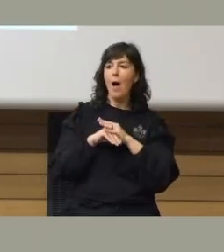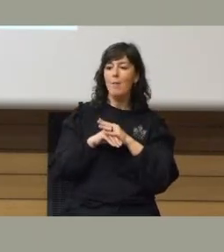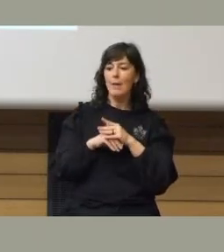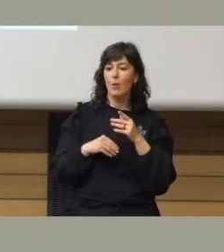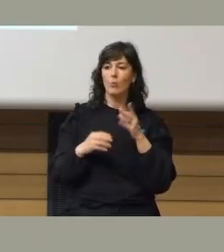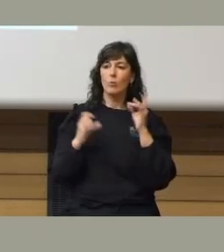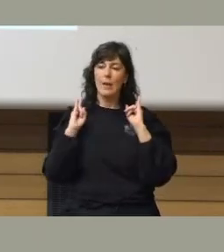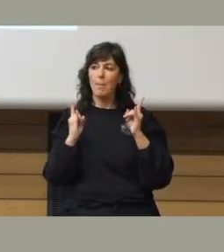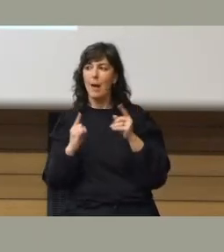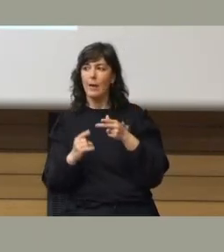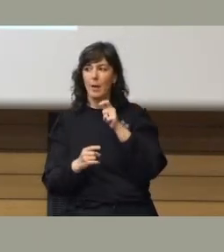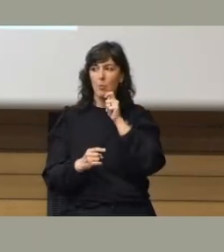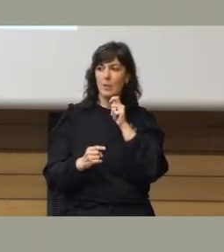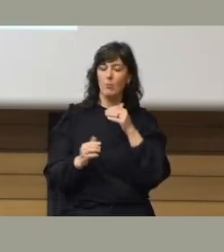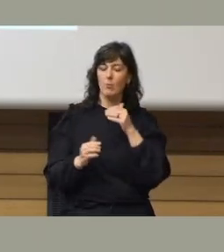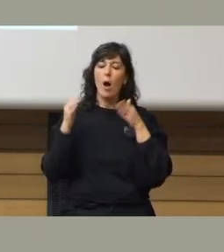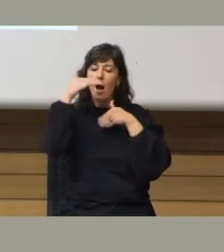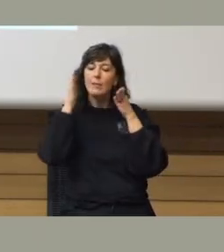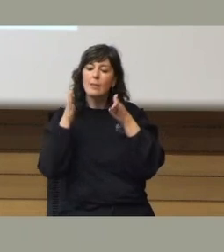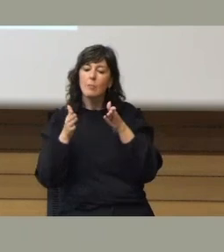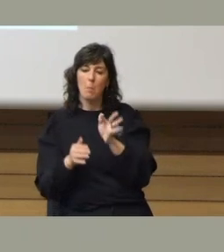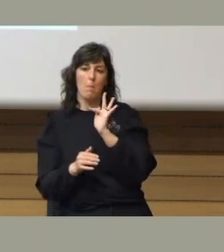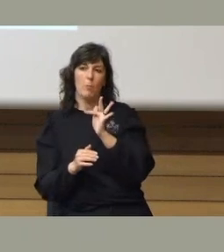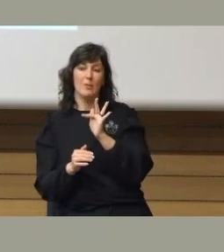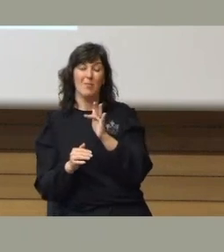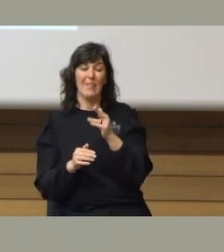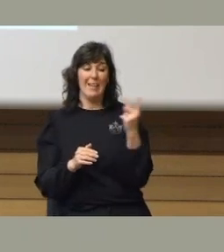atender? Ninguna de las dos son buenas.